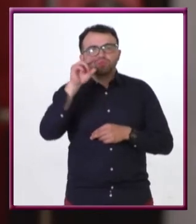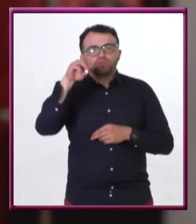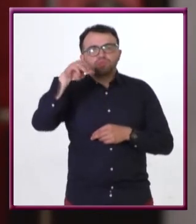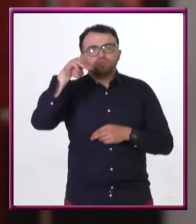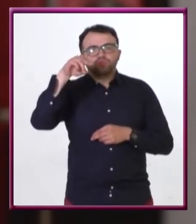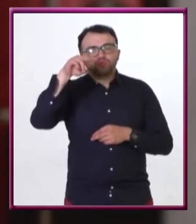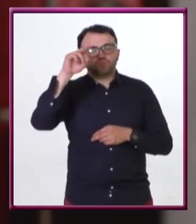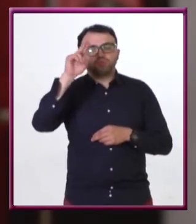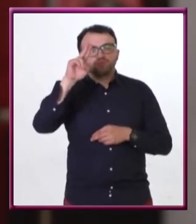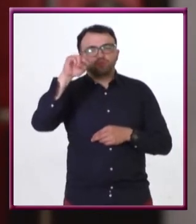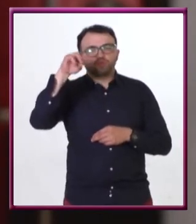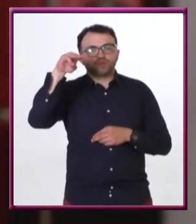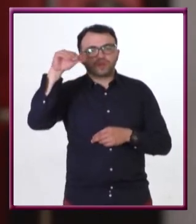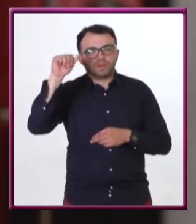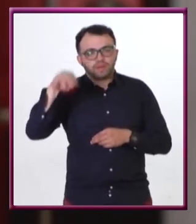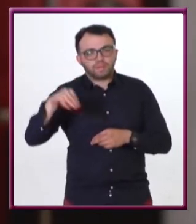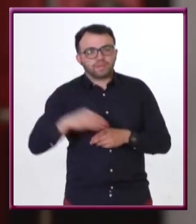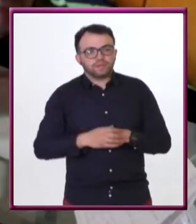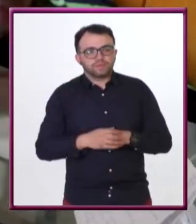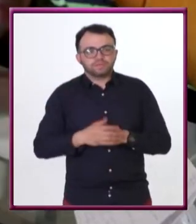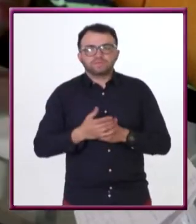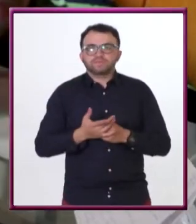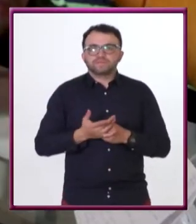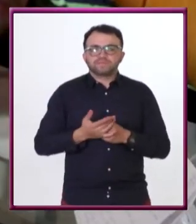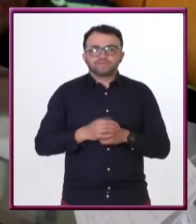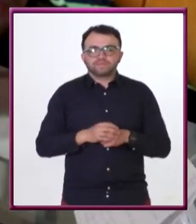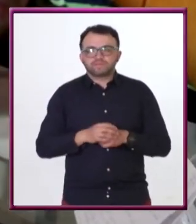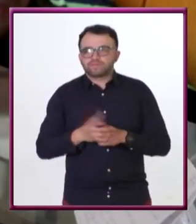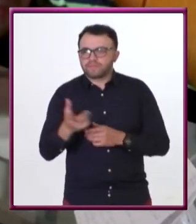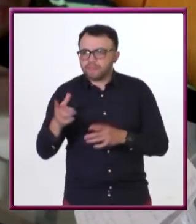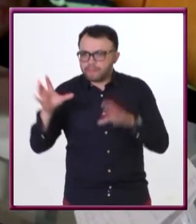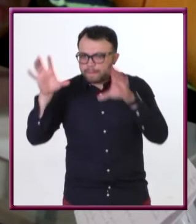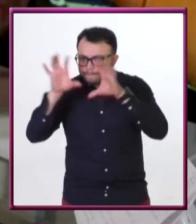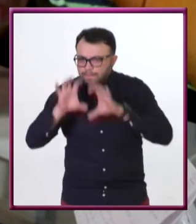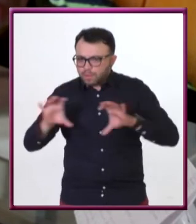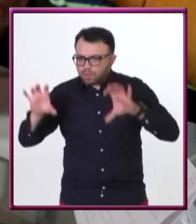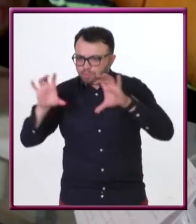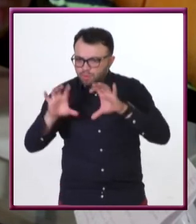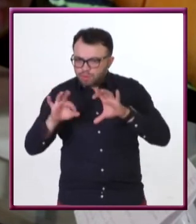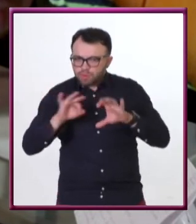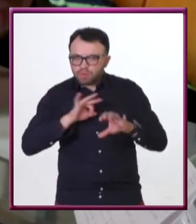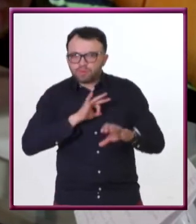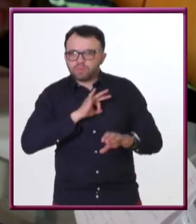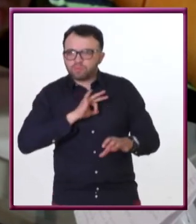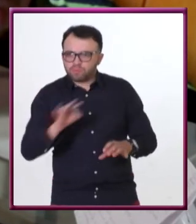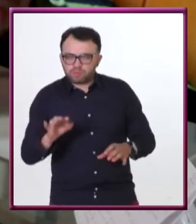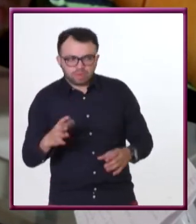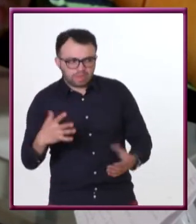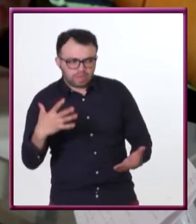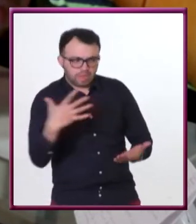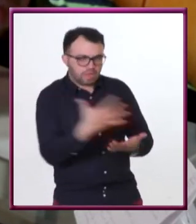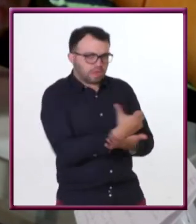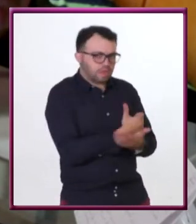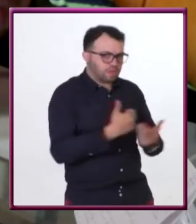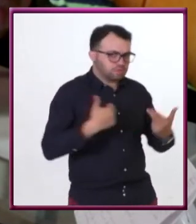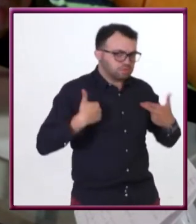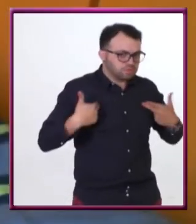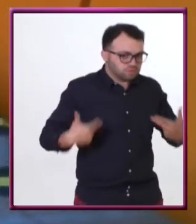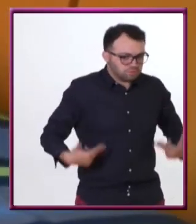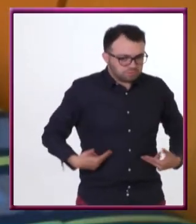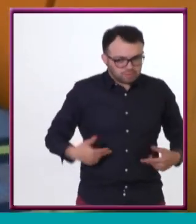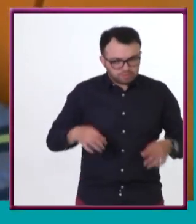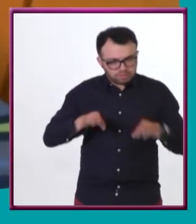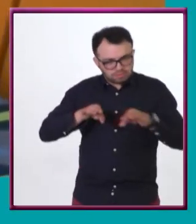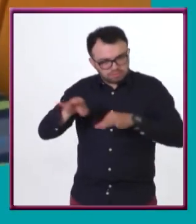Manuel? ¿Cómo está? Bien, gracias. ¿Qué hay? ¿Las computadoras le pueden ganar a los seres humanos en una partida de ajedrez?